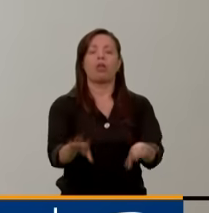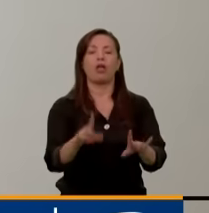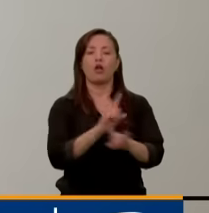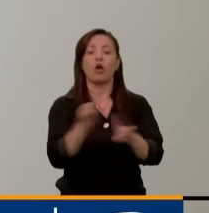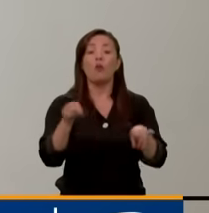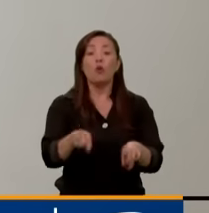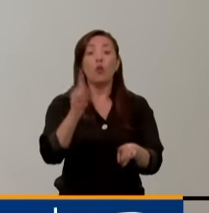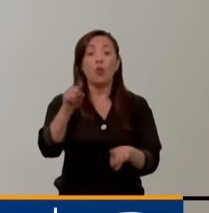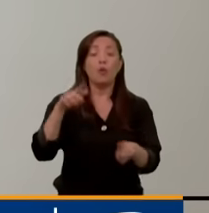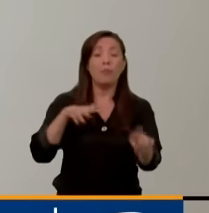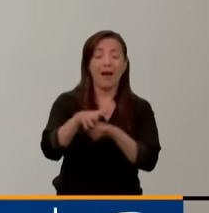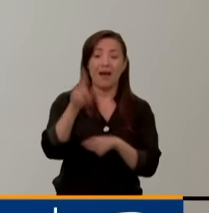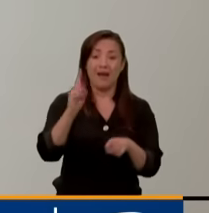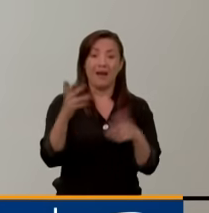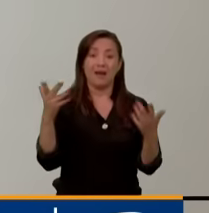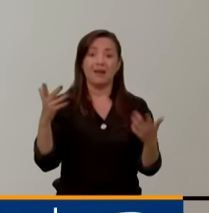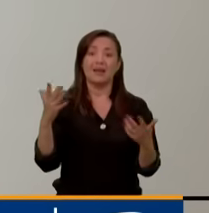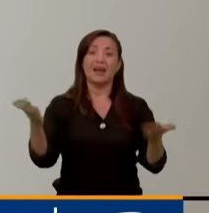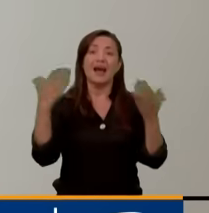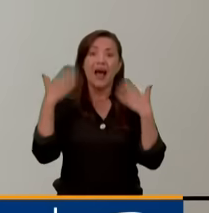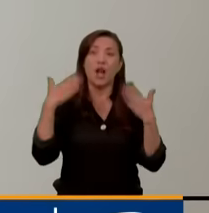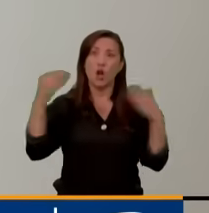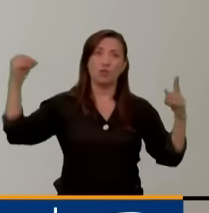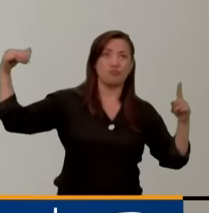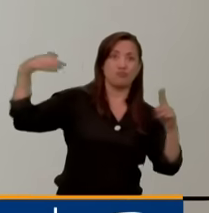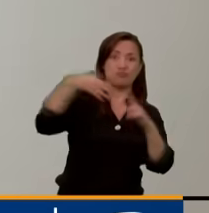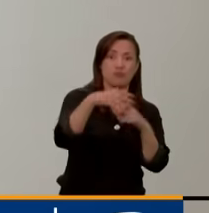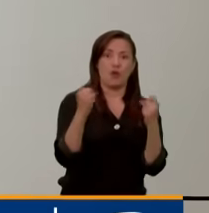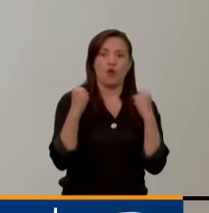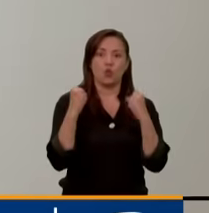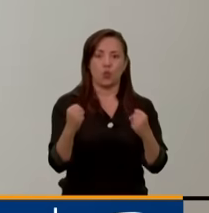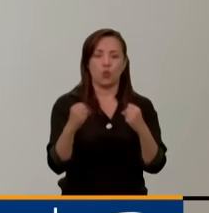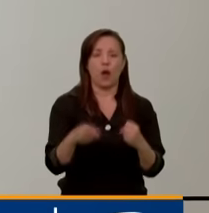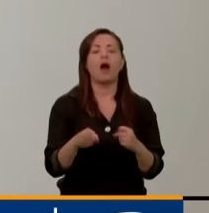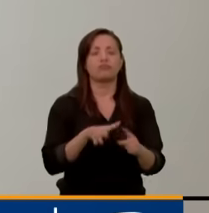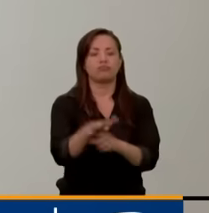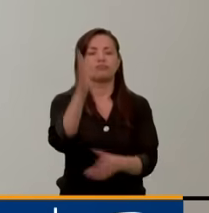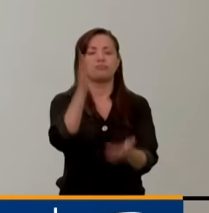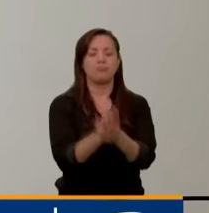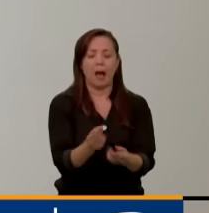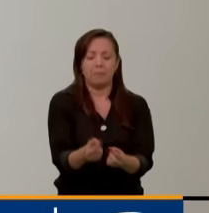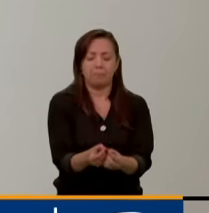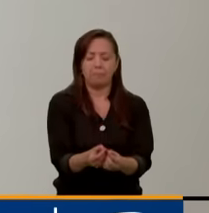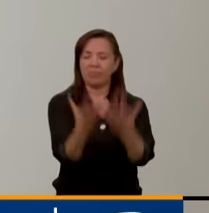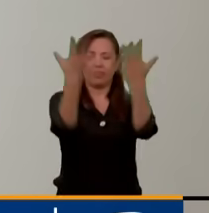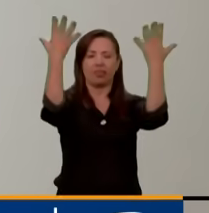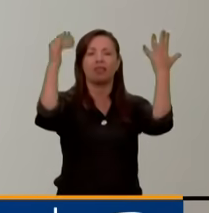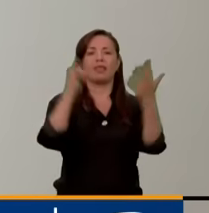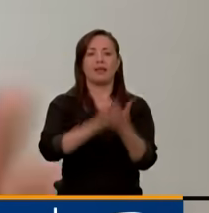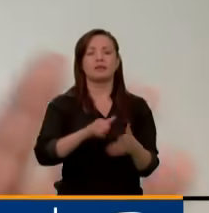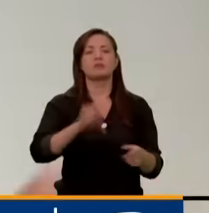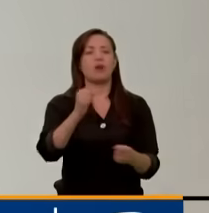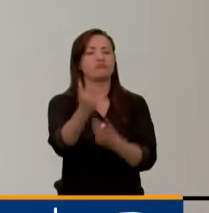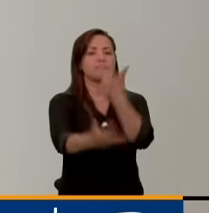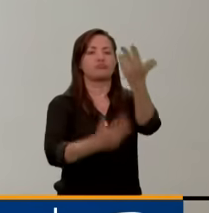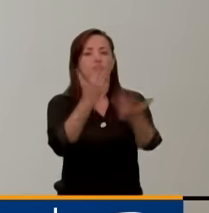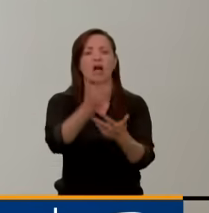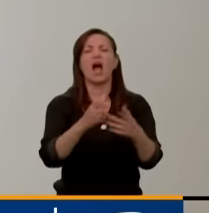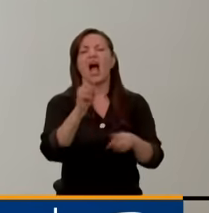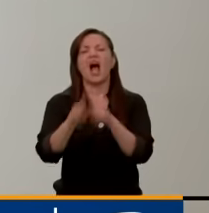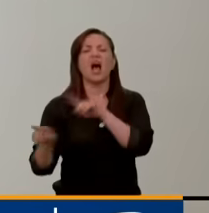cosas, con los calor tan fuerte que está haciendo en este momento, pues puede generar cualquier chispa y genera a veces ese tipo de incendios. Algunos